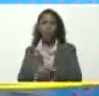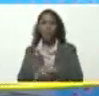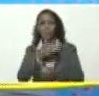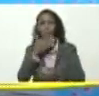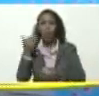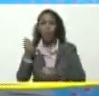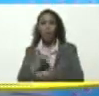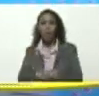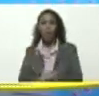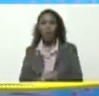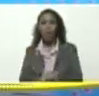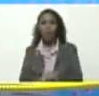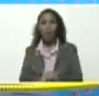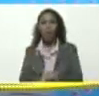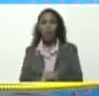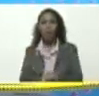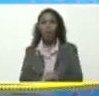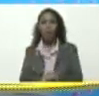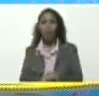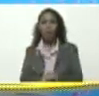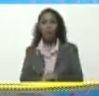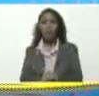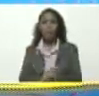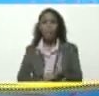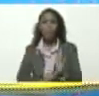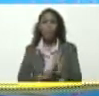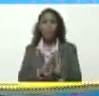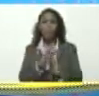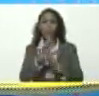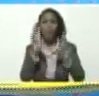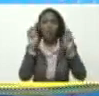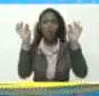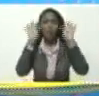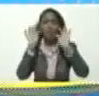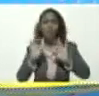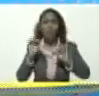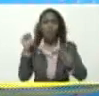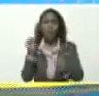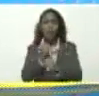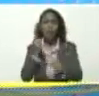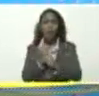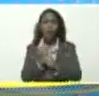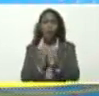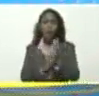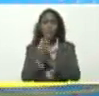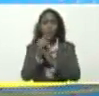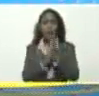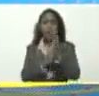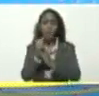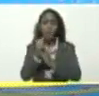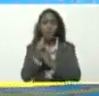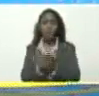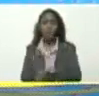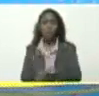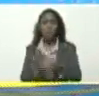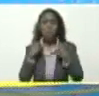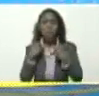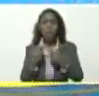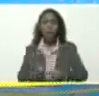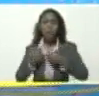mejorar el surgimiento de nuevas formas de trabajo y emprendimiento, para